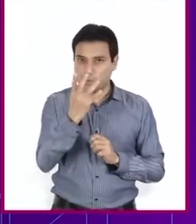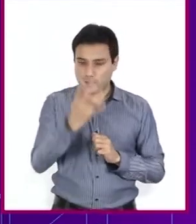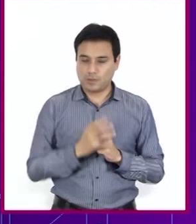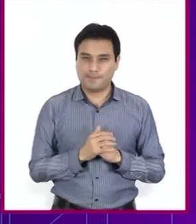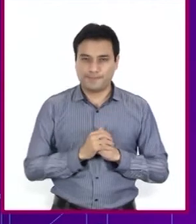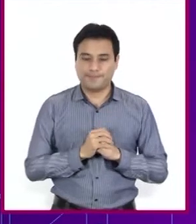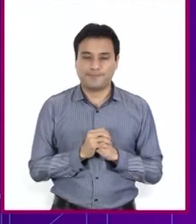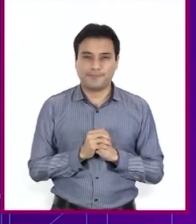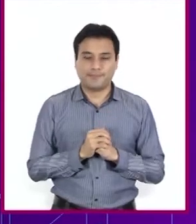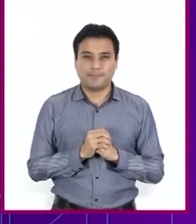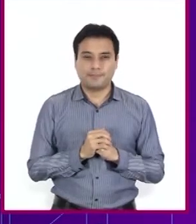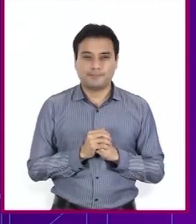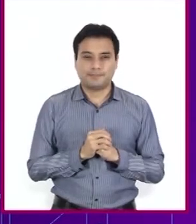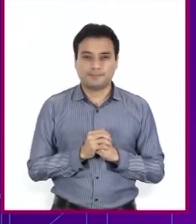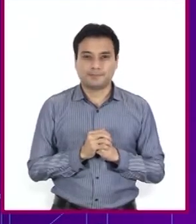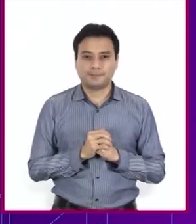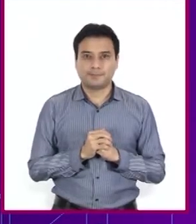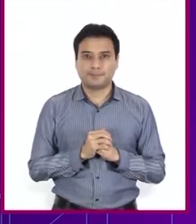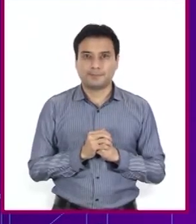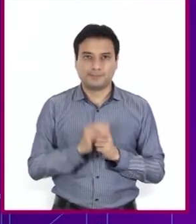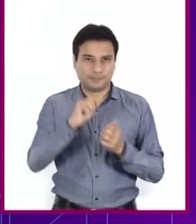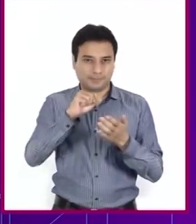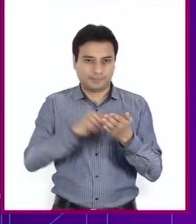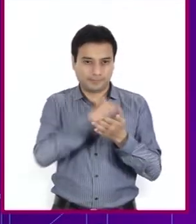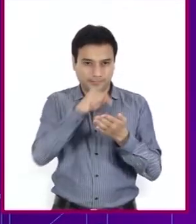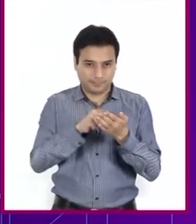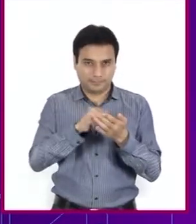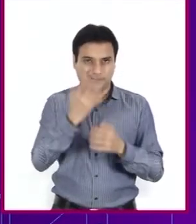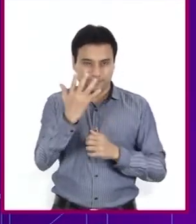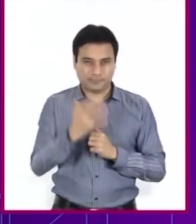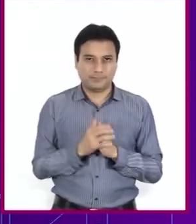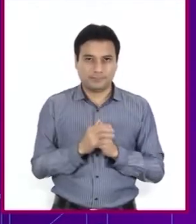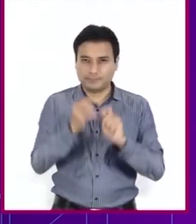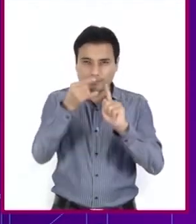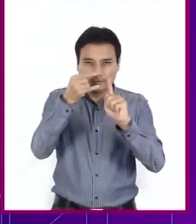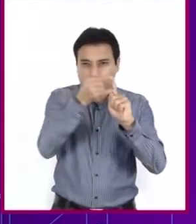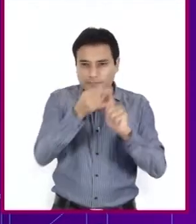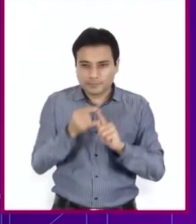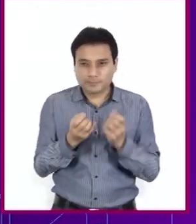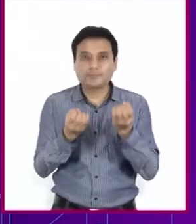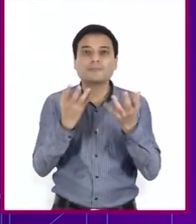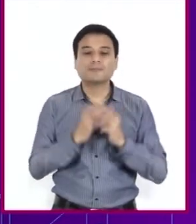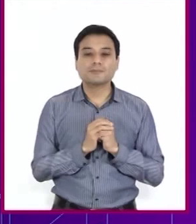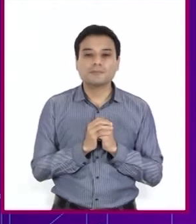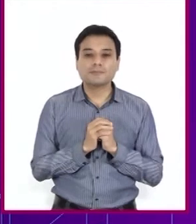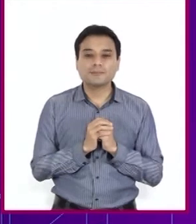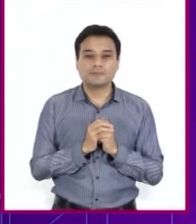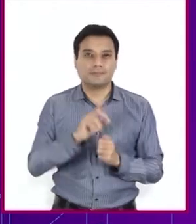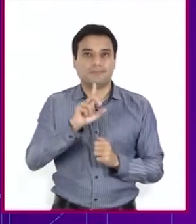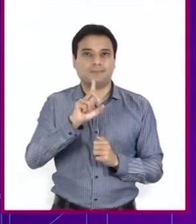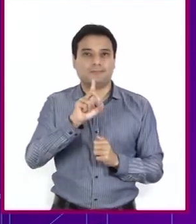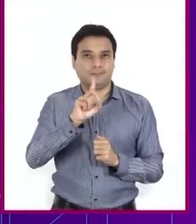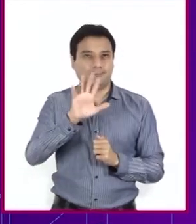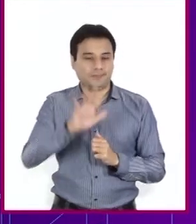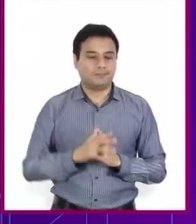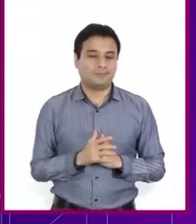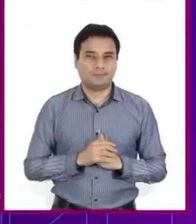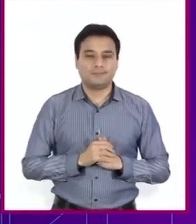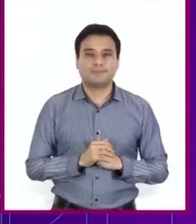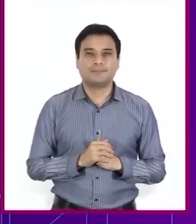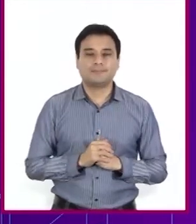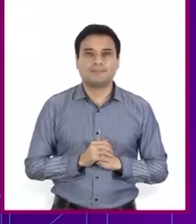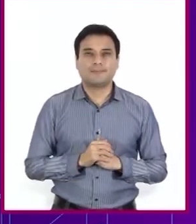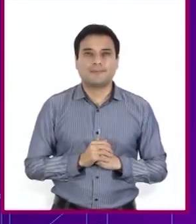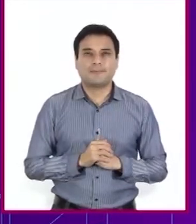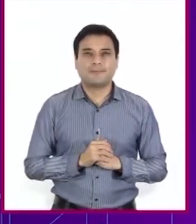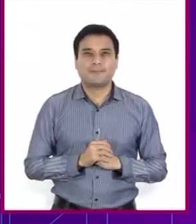24 cuadros. Inciso E, la figura 5 tiene 35